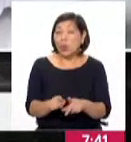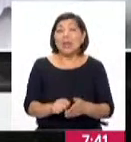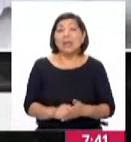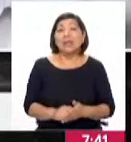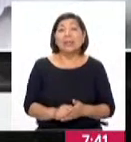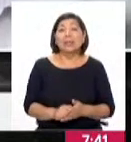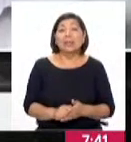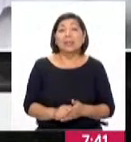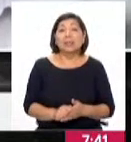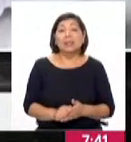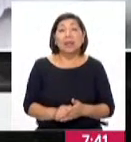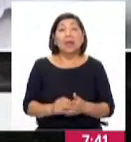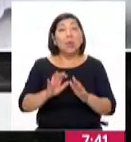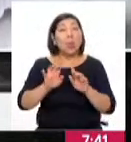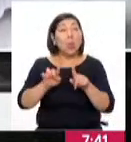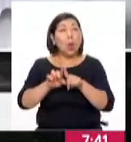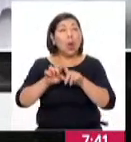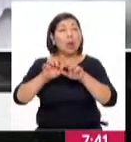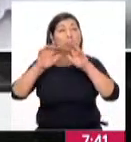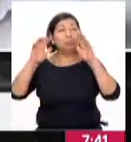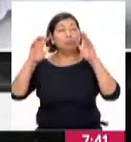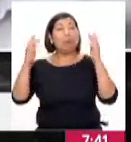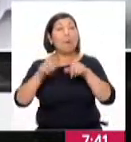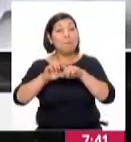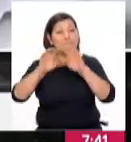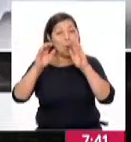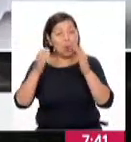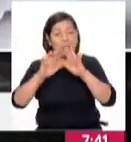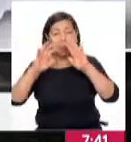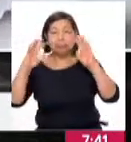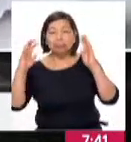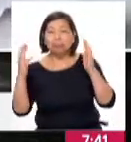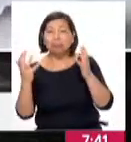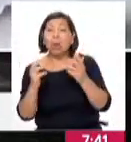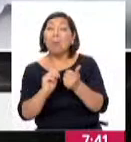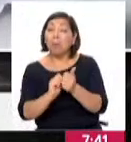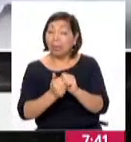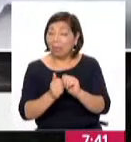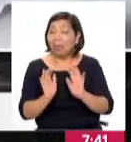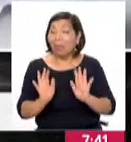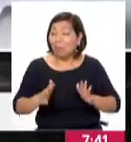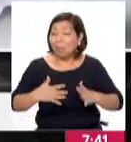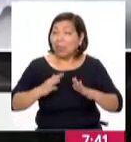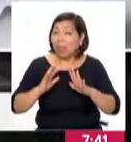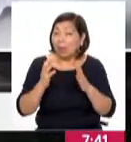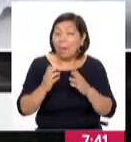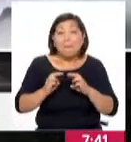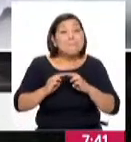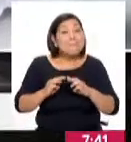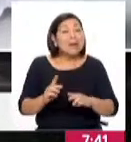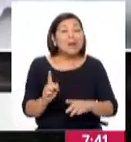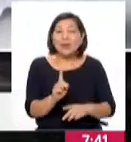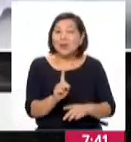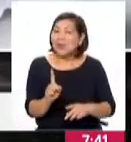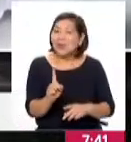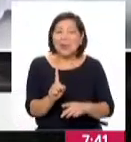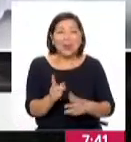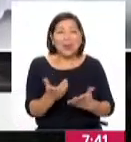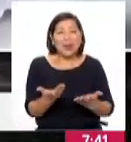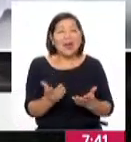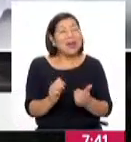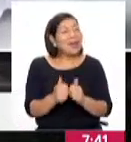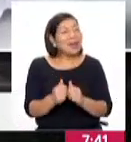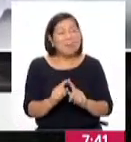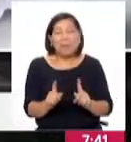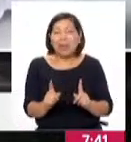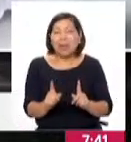el la atmósfera vientos pueden cambiar dirección en horas el mar no el mar le llamamos memoria